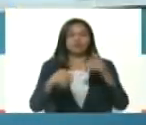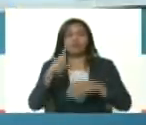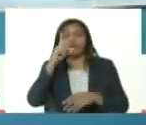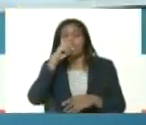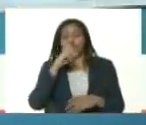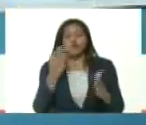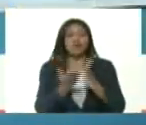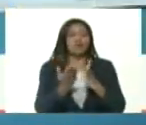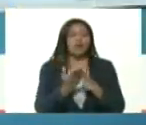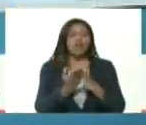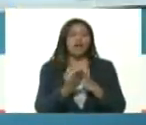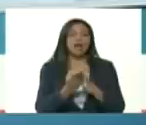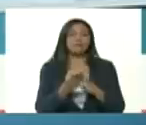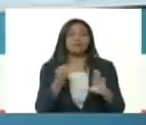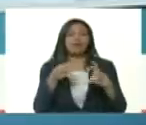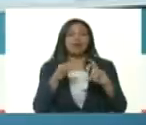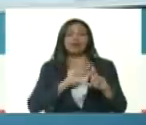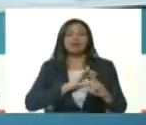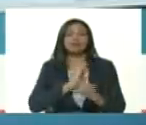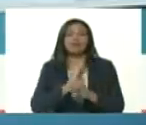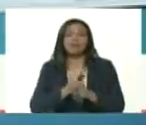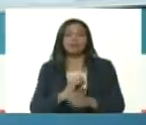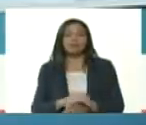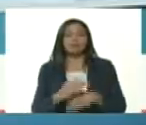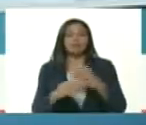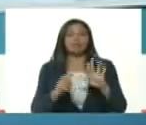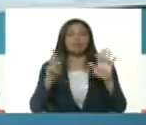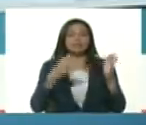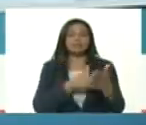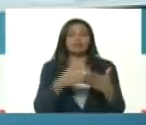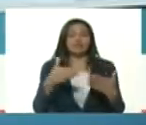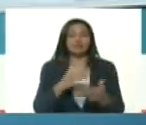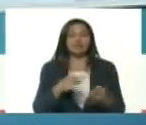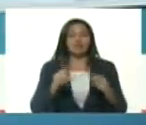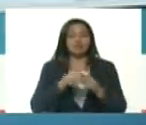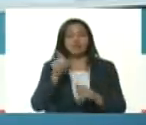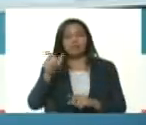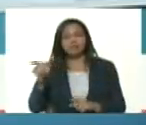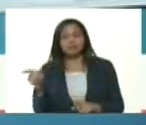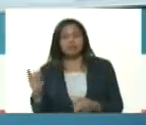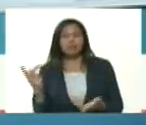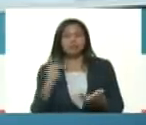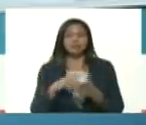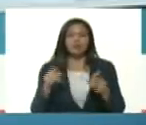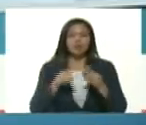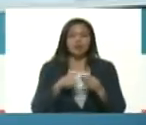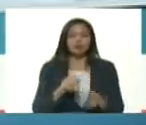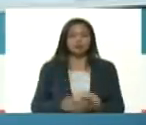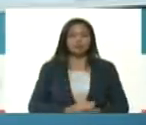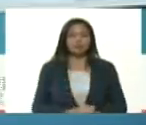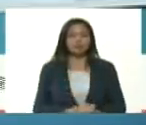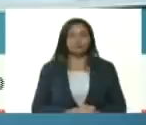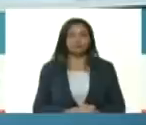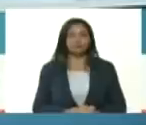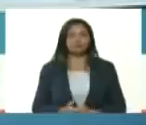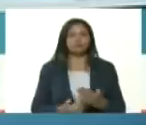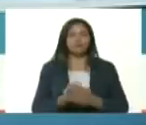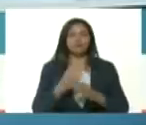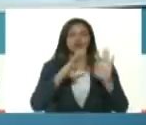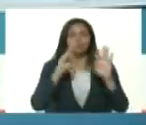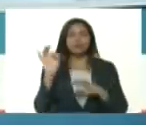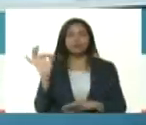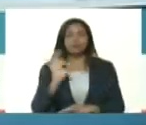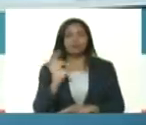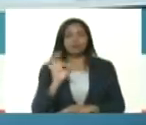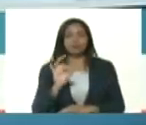escolar ha avanzado. Tiene más de 6 millones de personas que han participado y más del